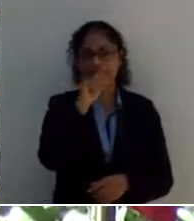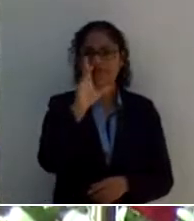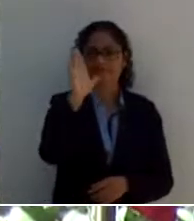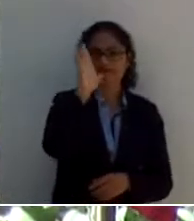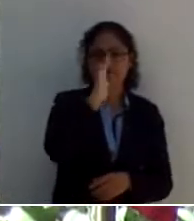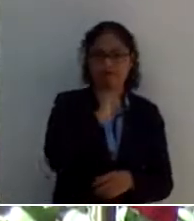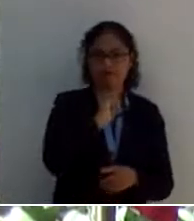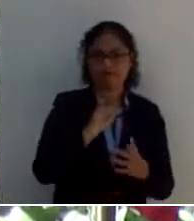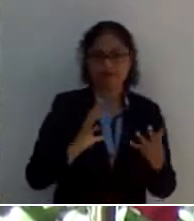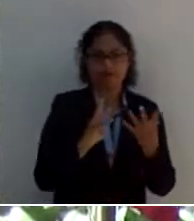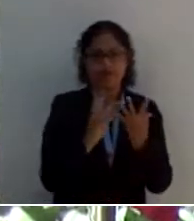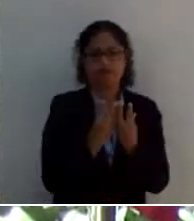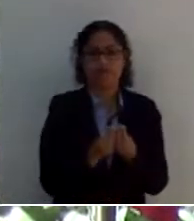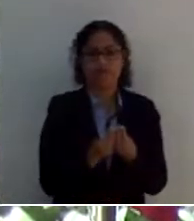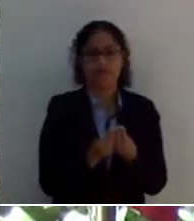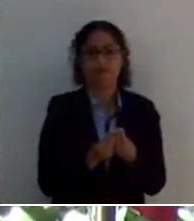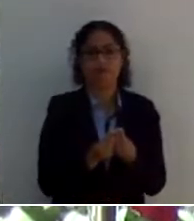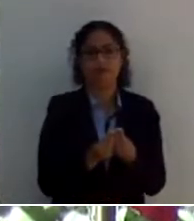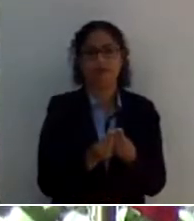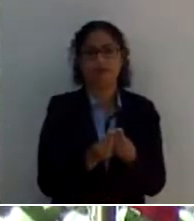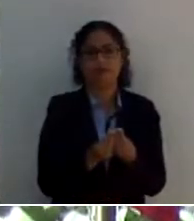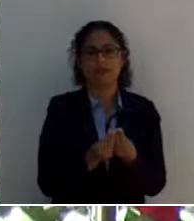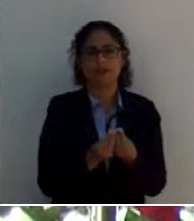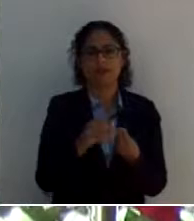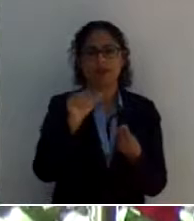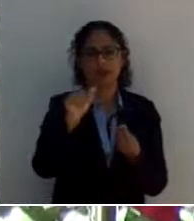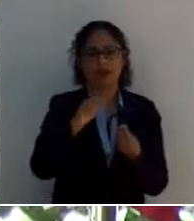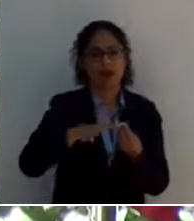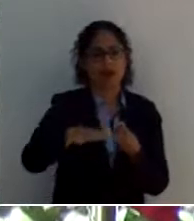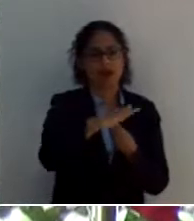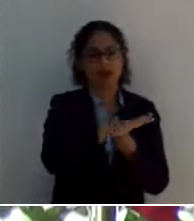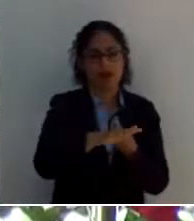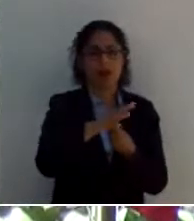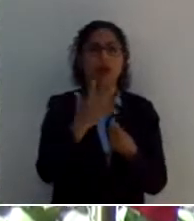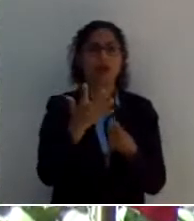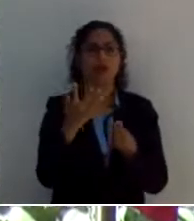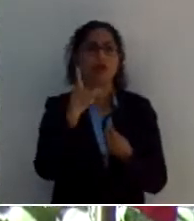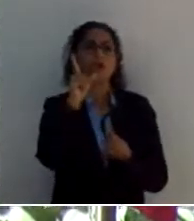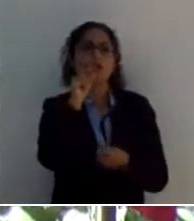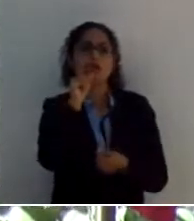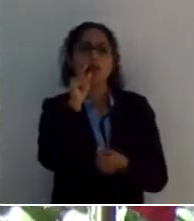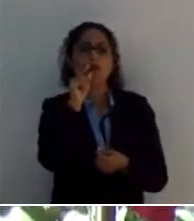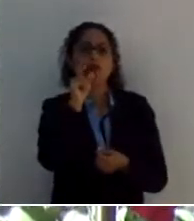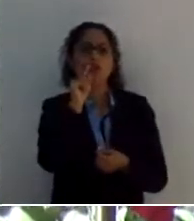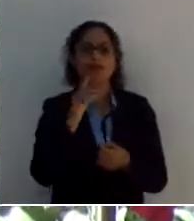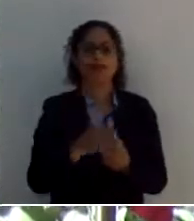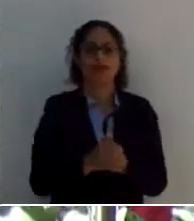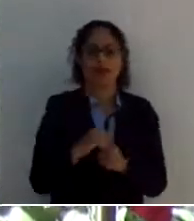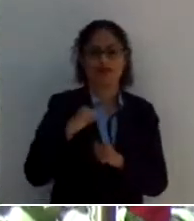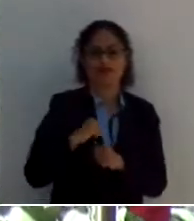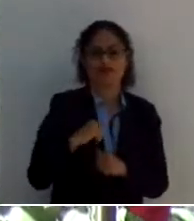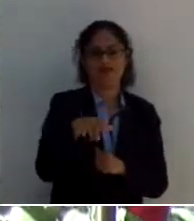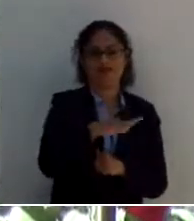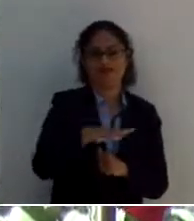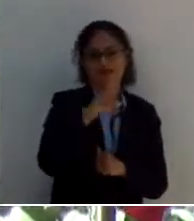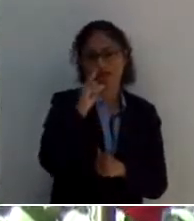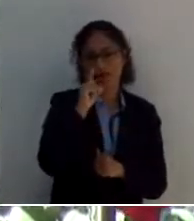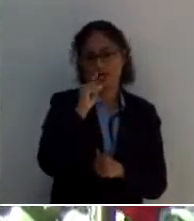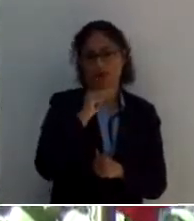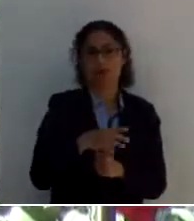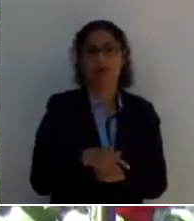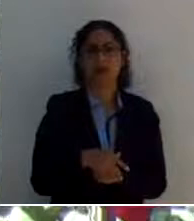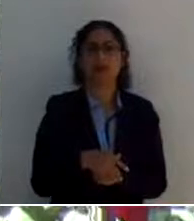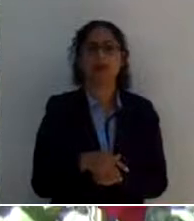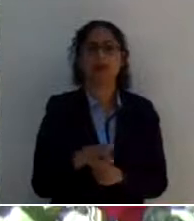inevitablemente unida a lo que hace la policía, la que hace la corporación policial. Al final